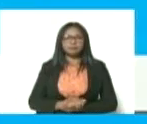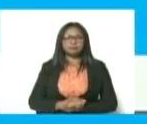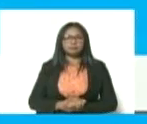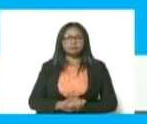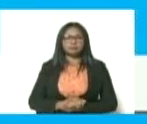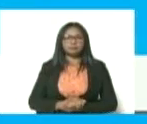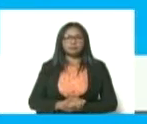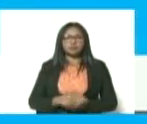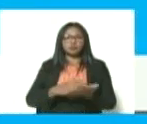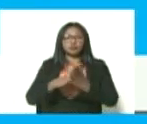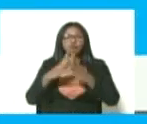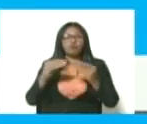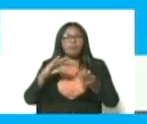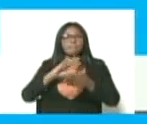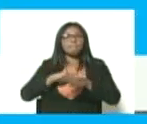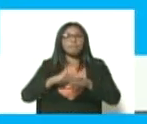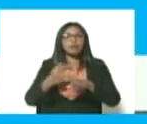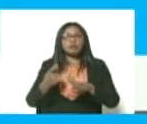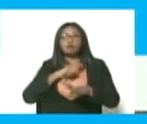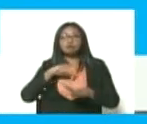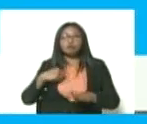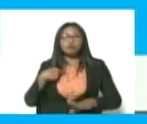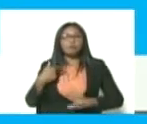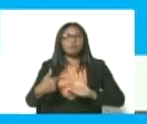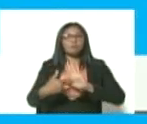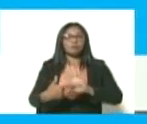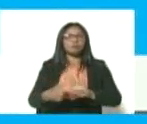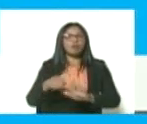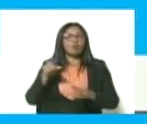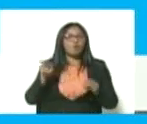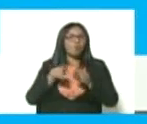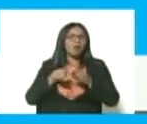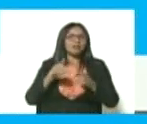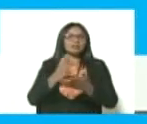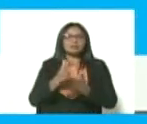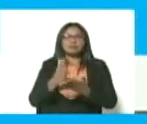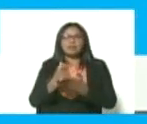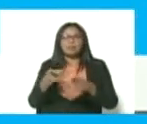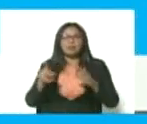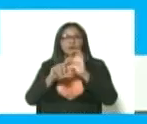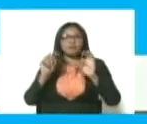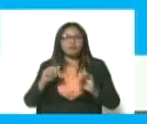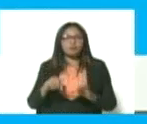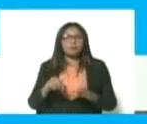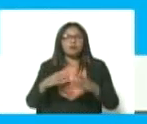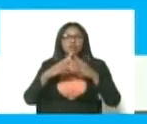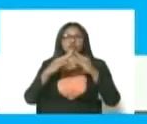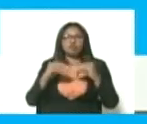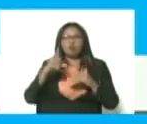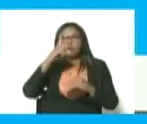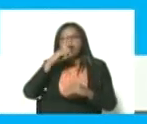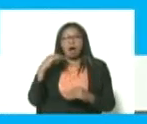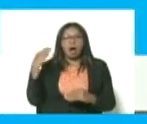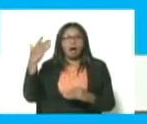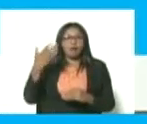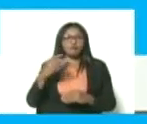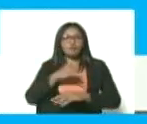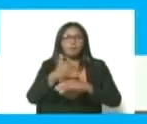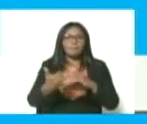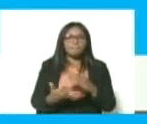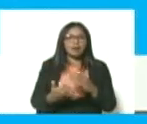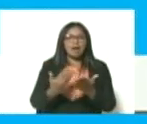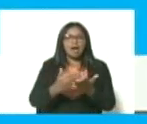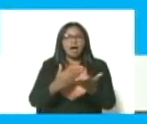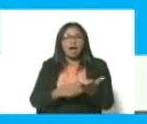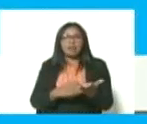Y sobre todo porque le hemos demostrado siempre, durante todos estos años, todos sus planes antes